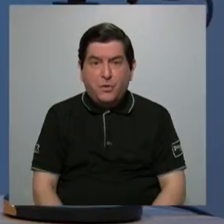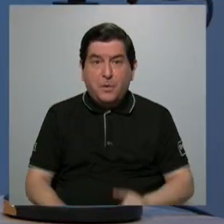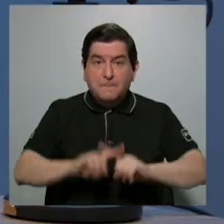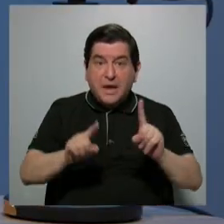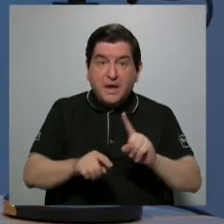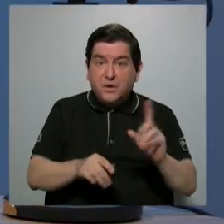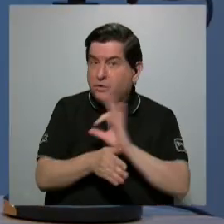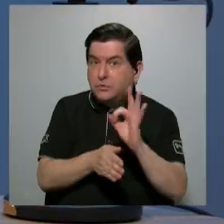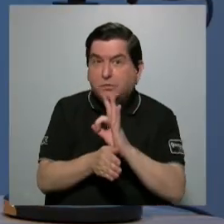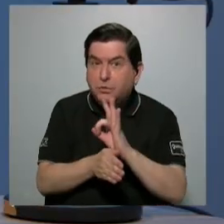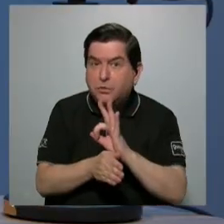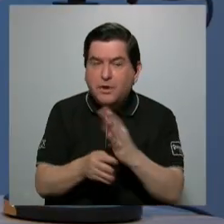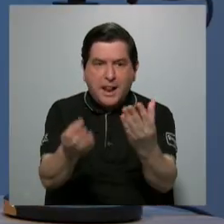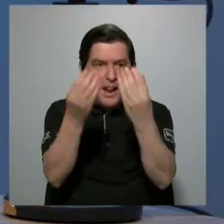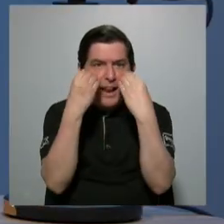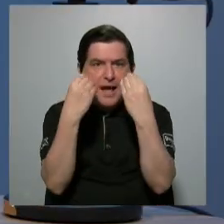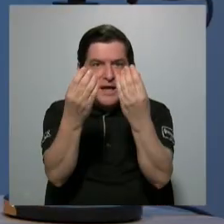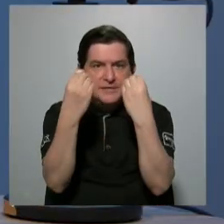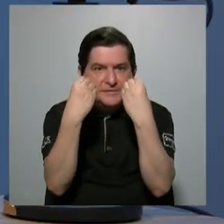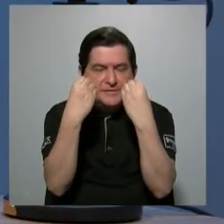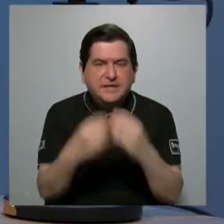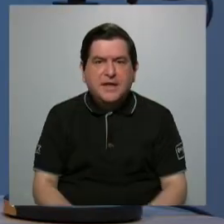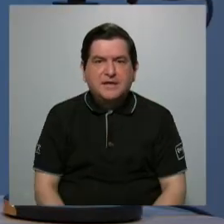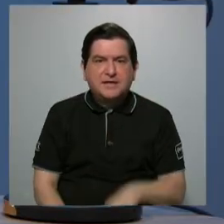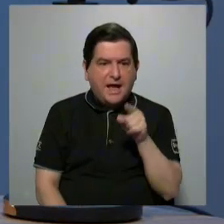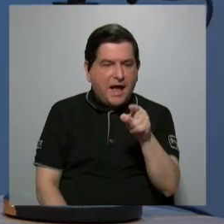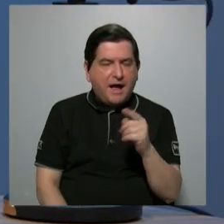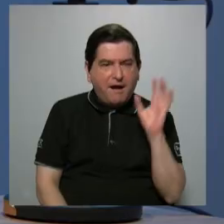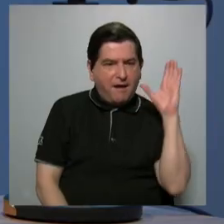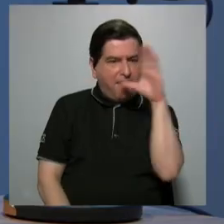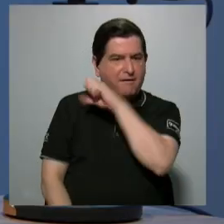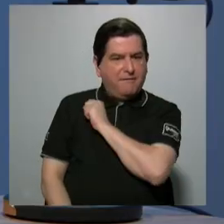funciona, las enseñanzas están ahí